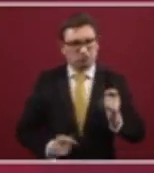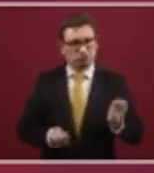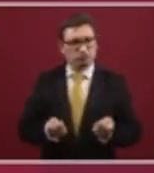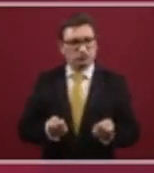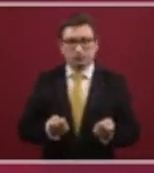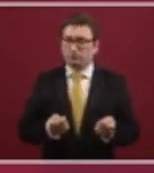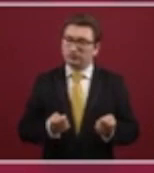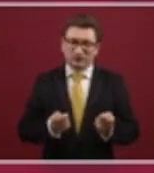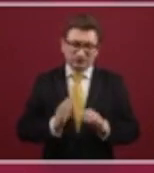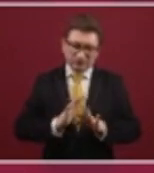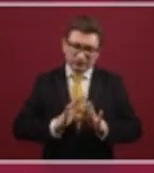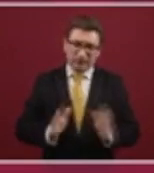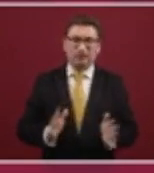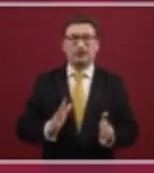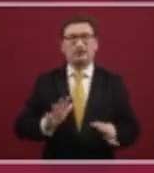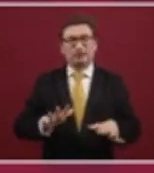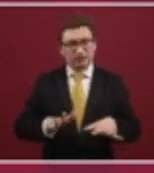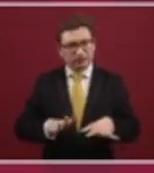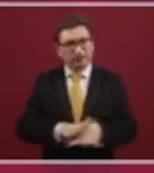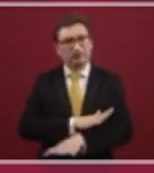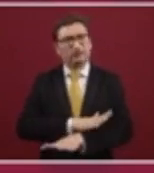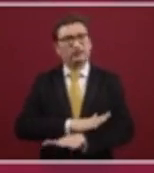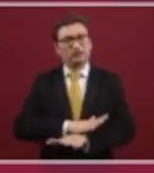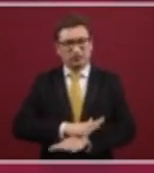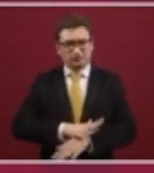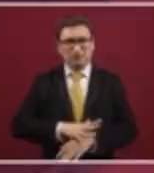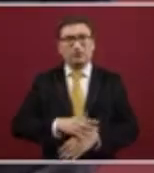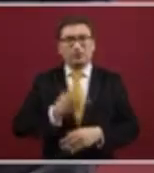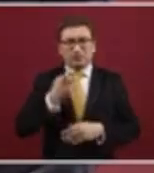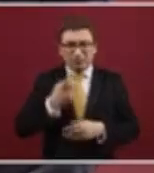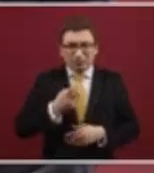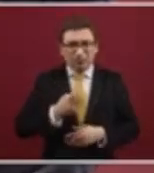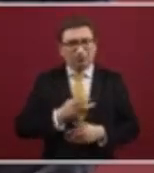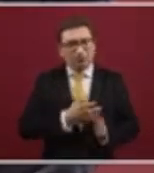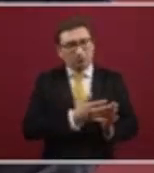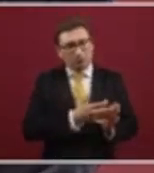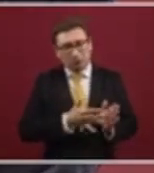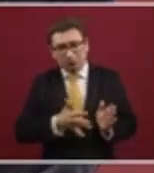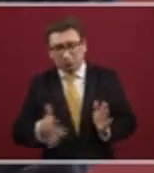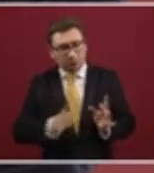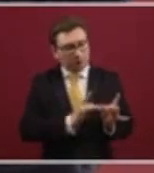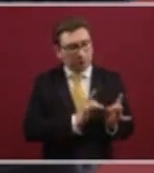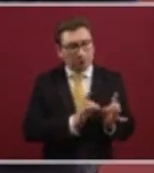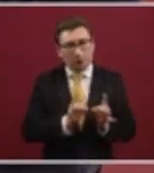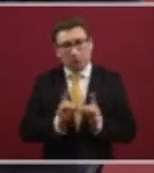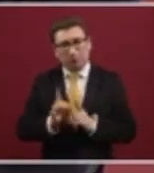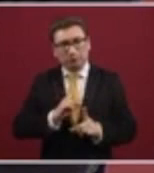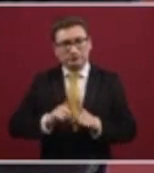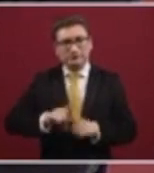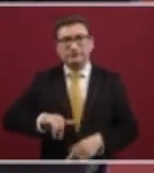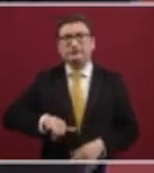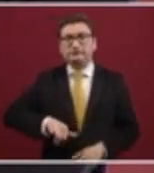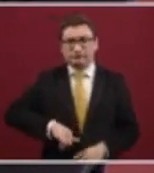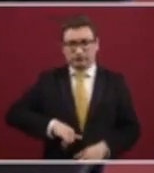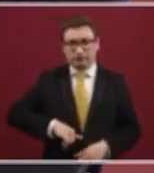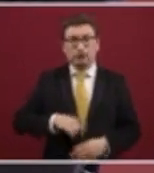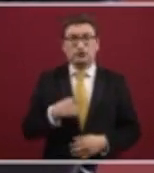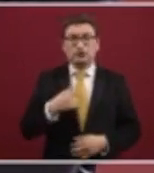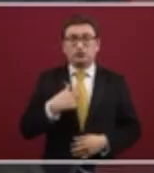Hay cambios, es interesante todo lo que está sucediendo, y lo único que he